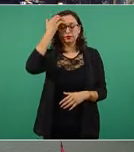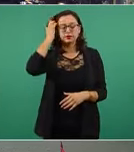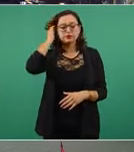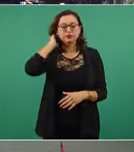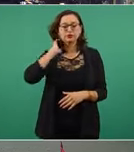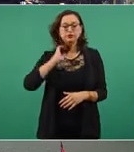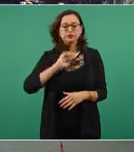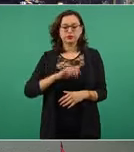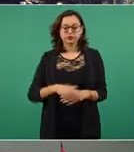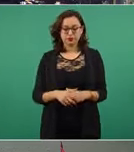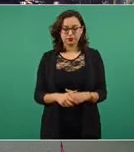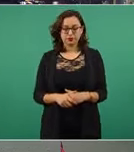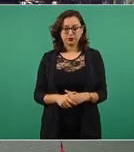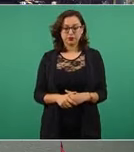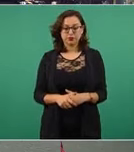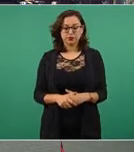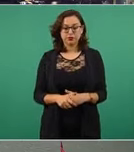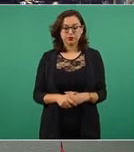La de,